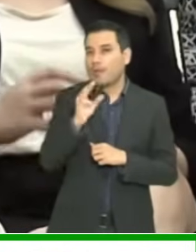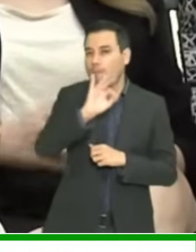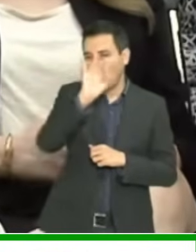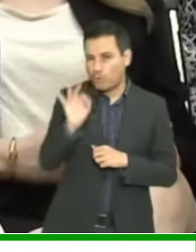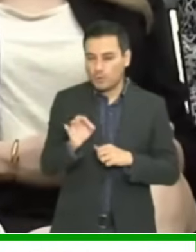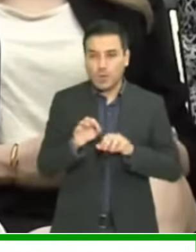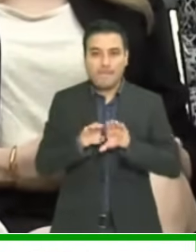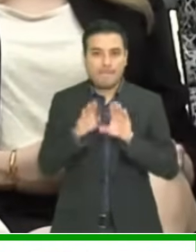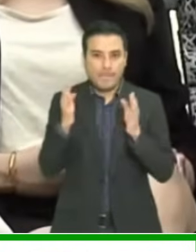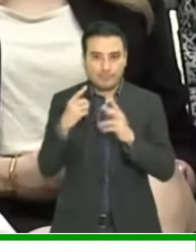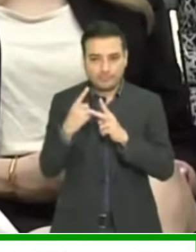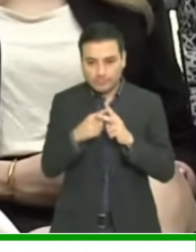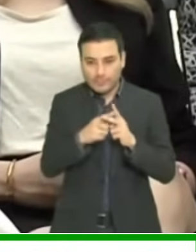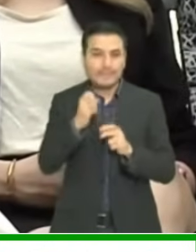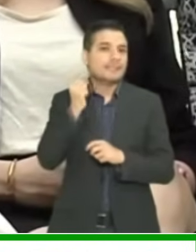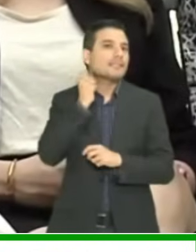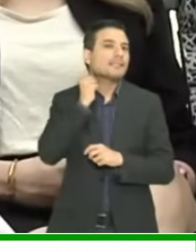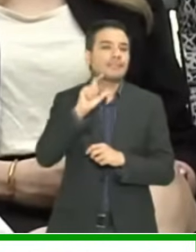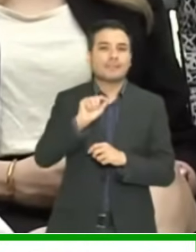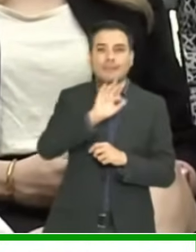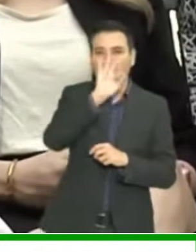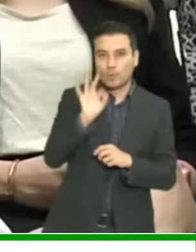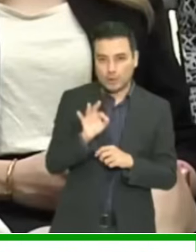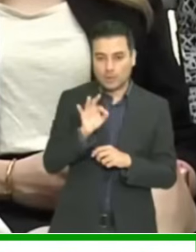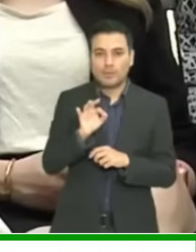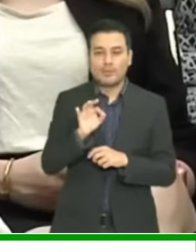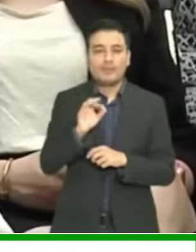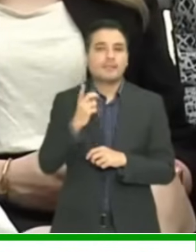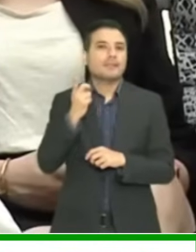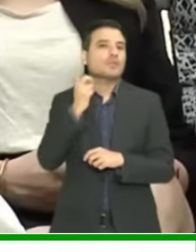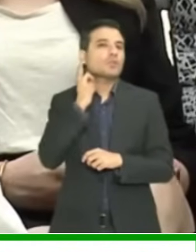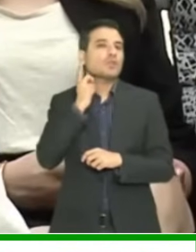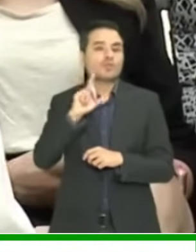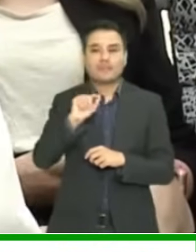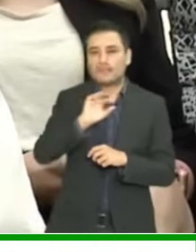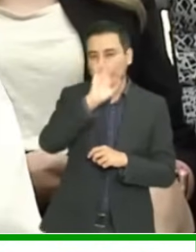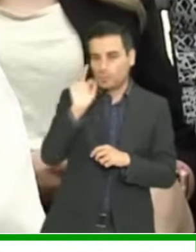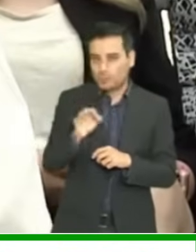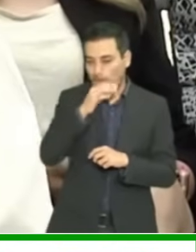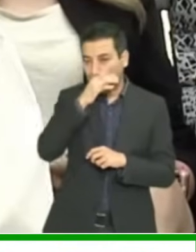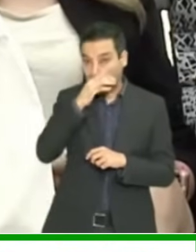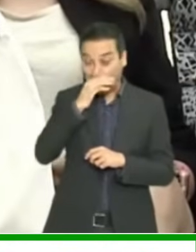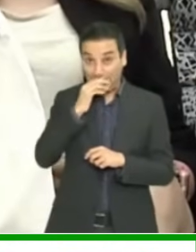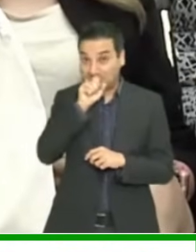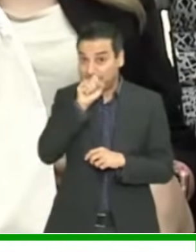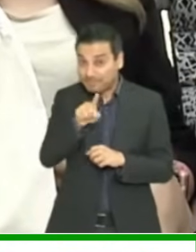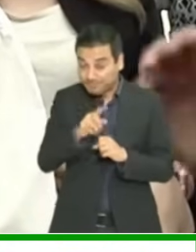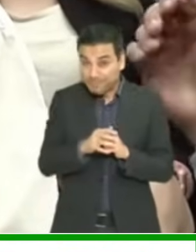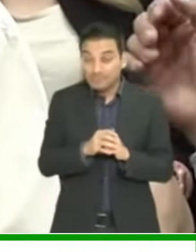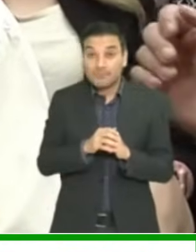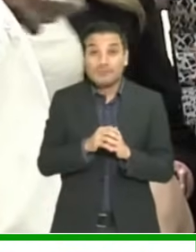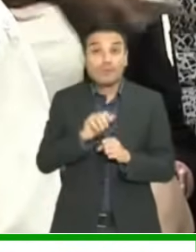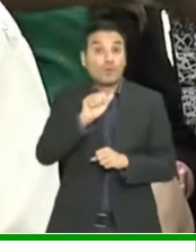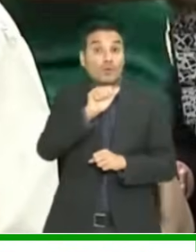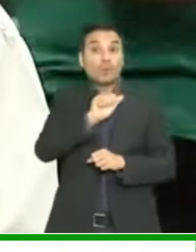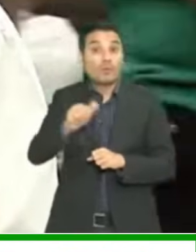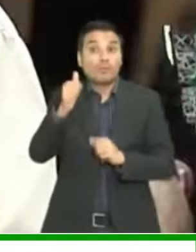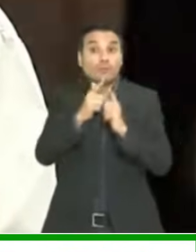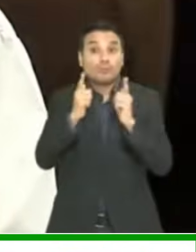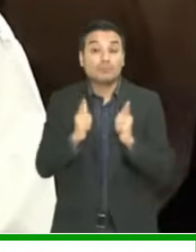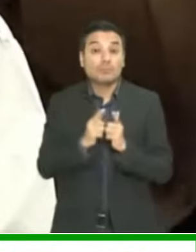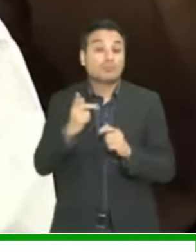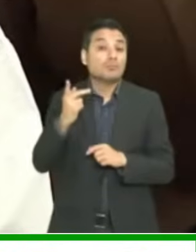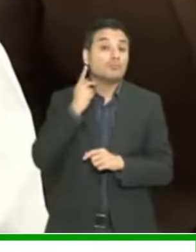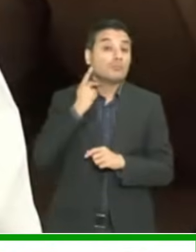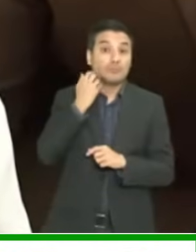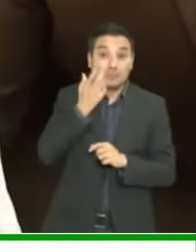63%, en el caso del Senado el 70% y en el caso de la Cámara 70%, más aquellas que pudieran señalar los partidos políticos, y